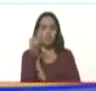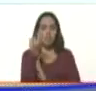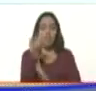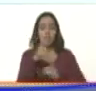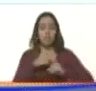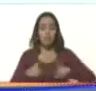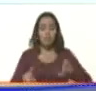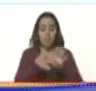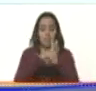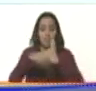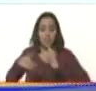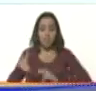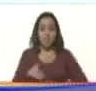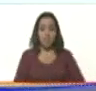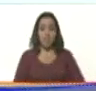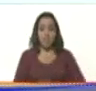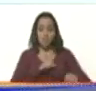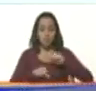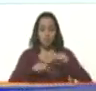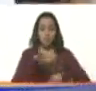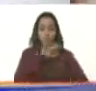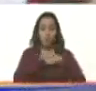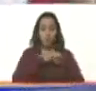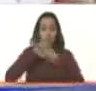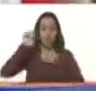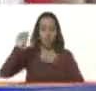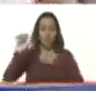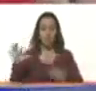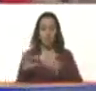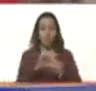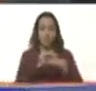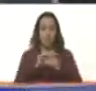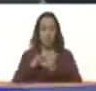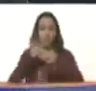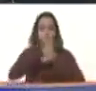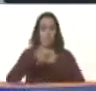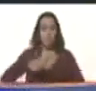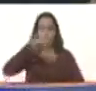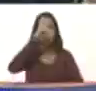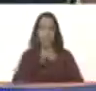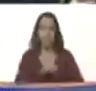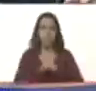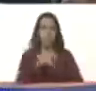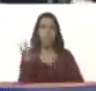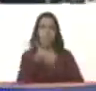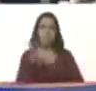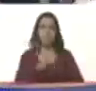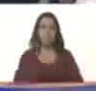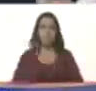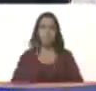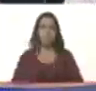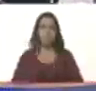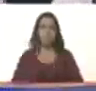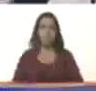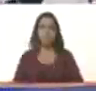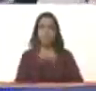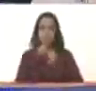y legalmente el movimiento socialista unido de personas con discapacidad de Venezuela. Muy